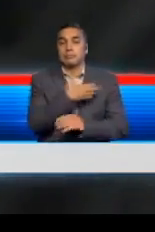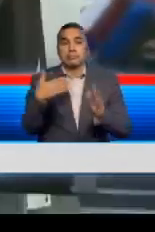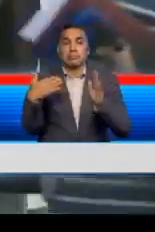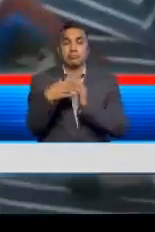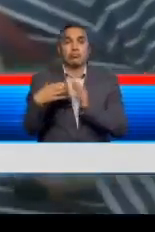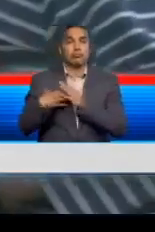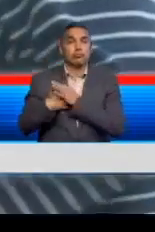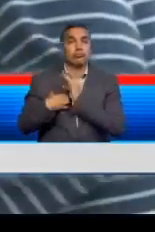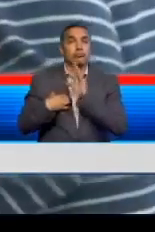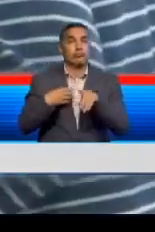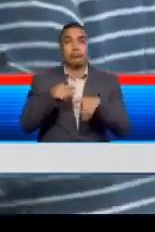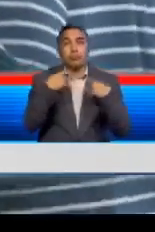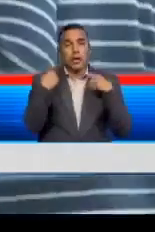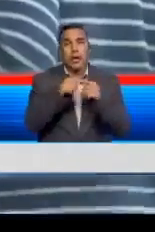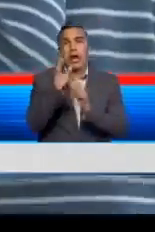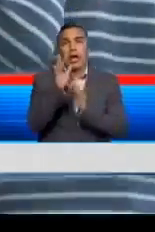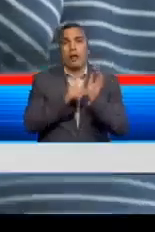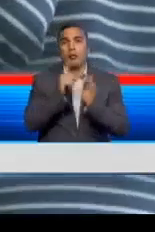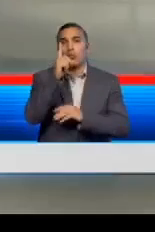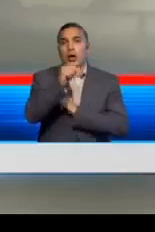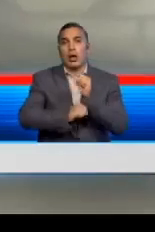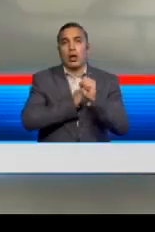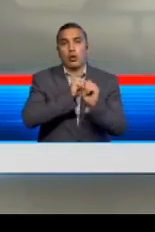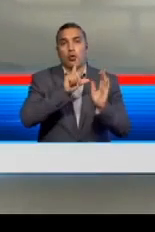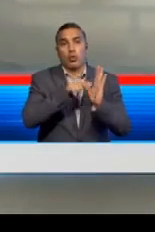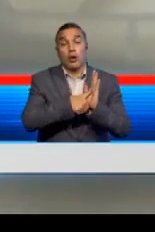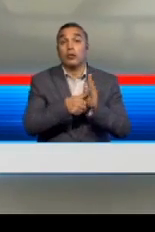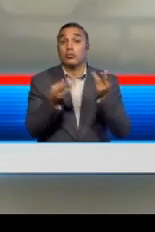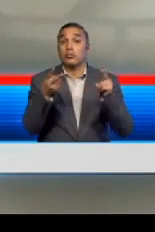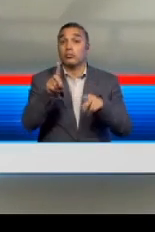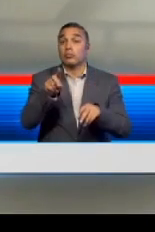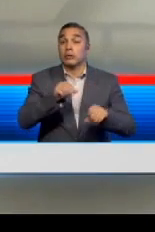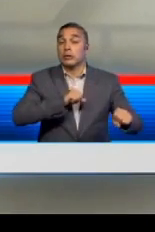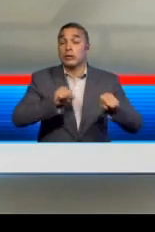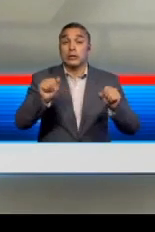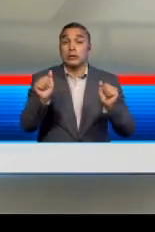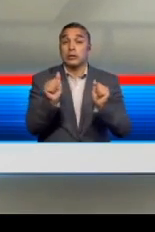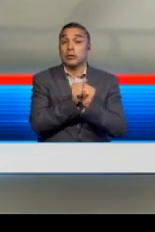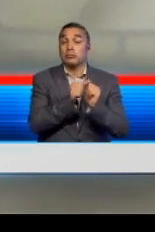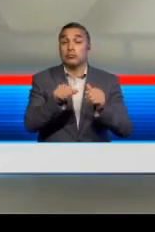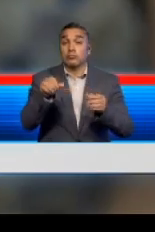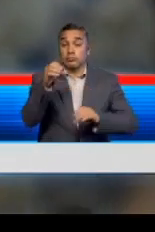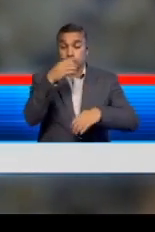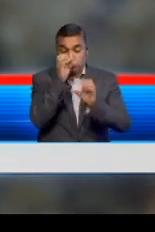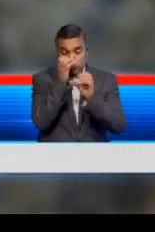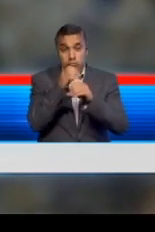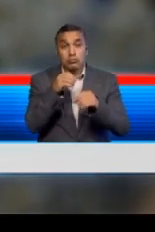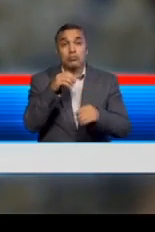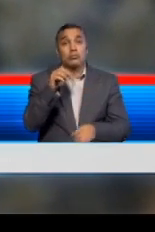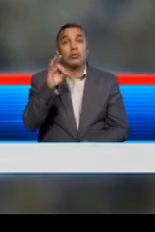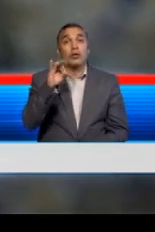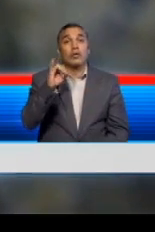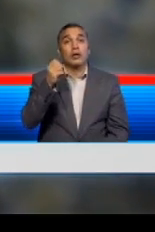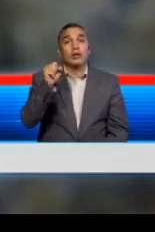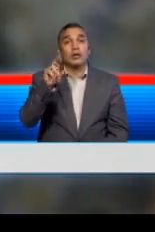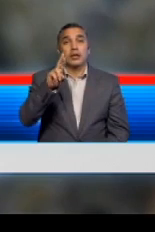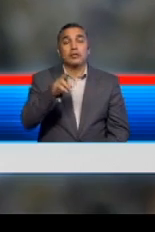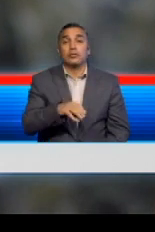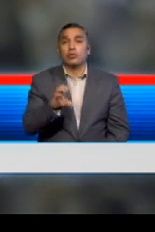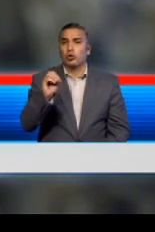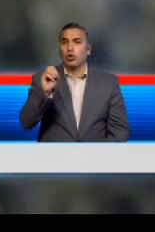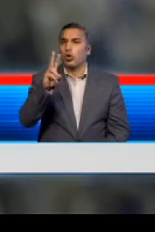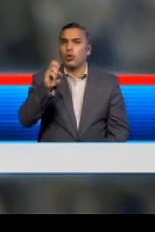el COVID entre marzo y abril del próximo año, y adelantado gestiones con laboratorios como AstraZeneca y Pfizer. COVAX es